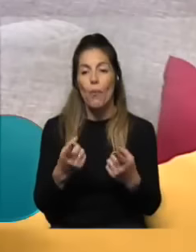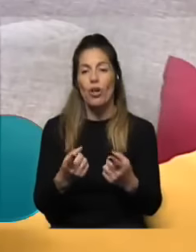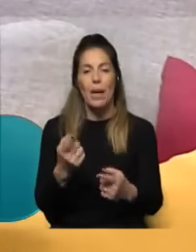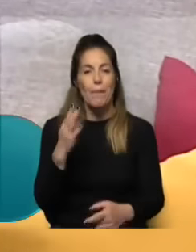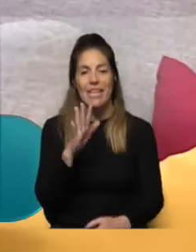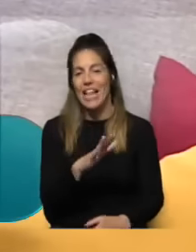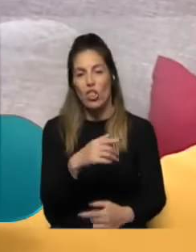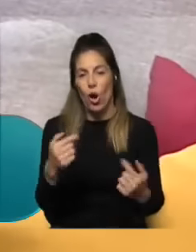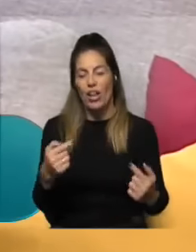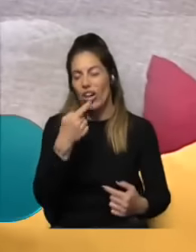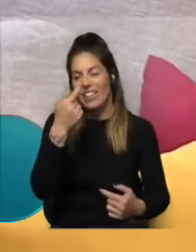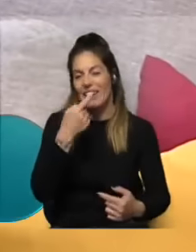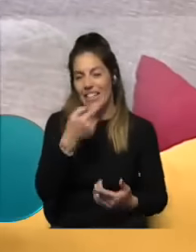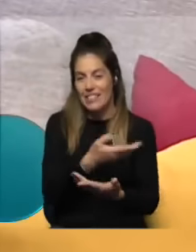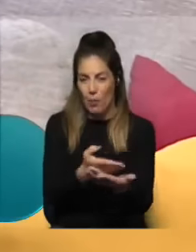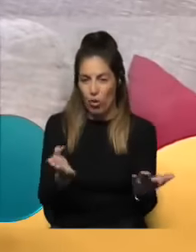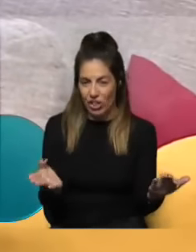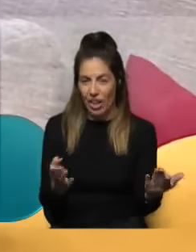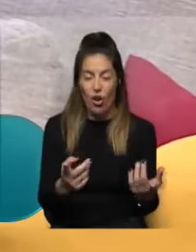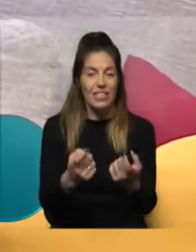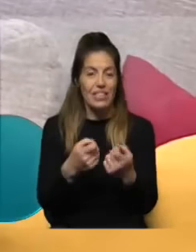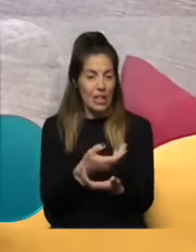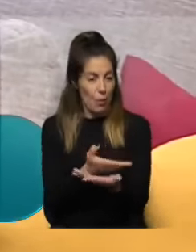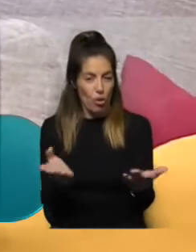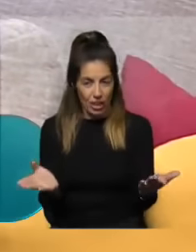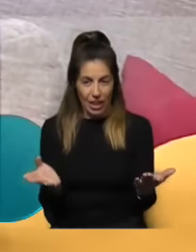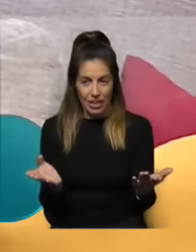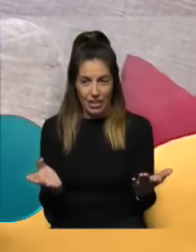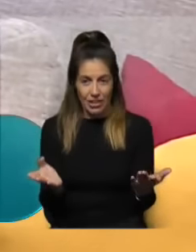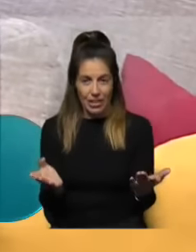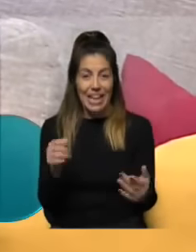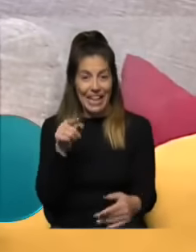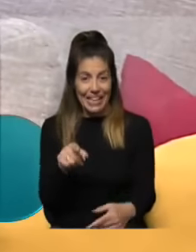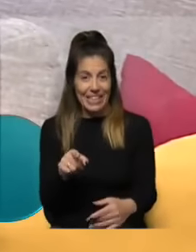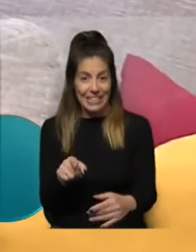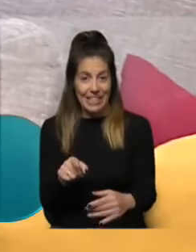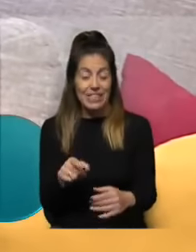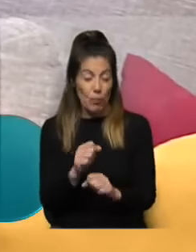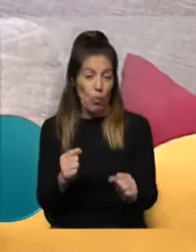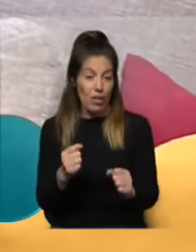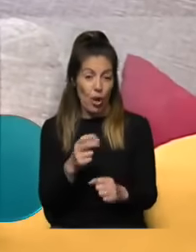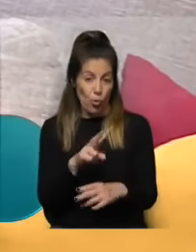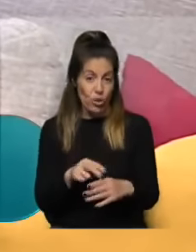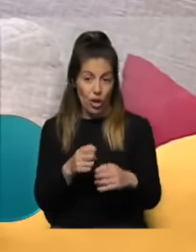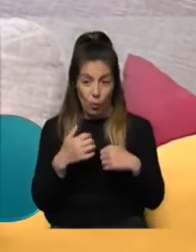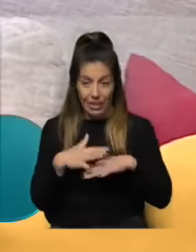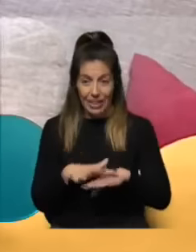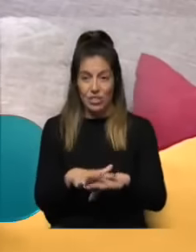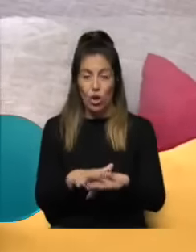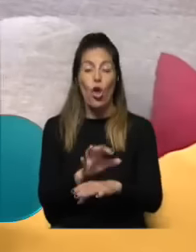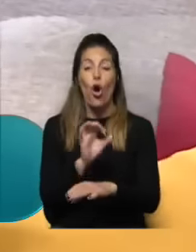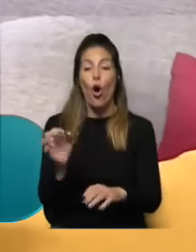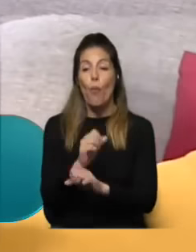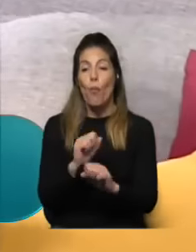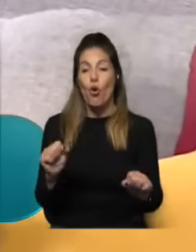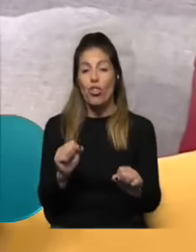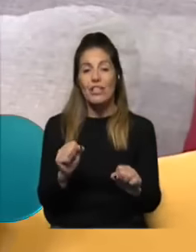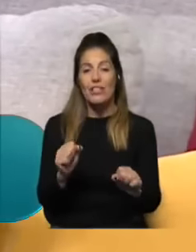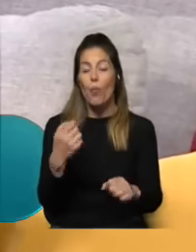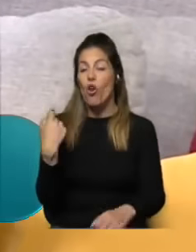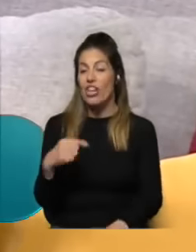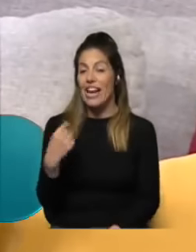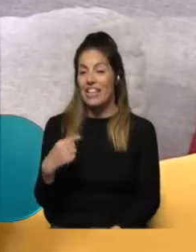algo que te interese reflejar o que se necesita reflejar. Y bueno, hay casos que se pueden utilizar como integración. O lo podés poner como